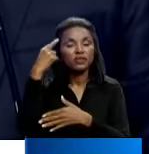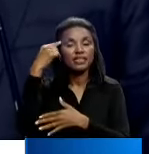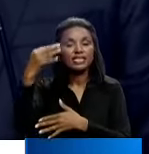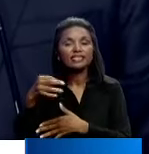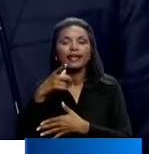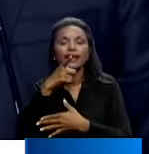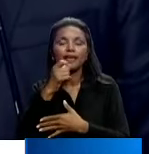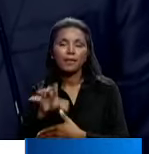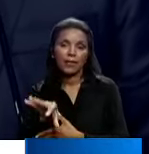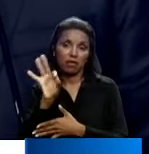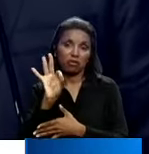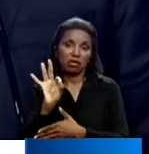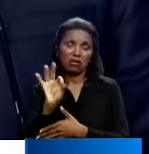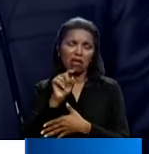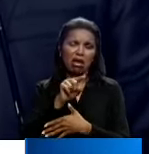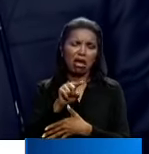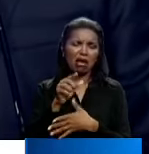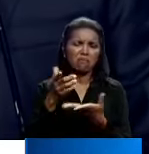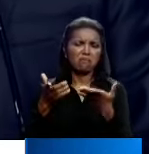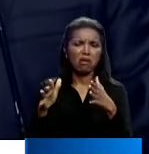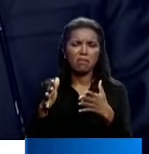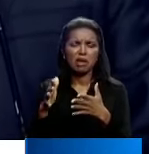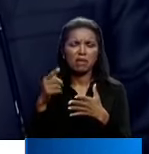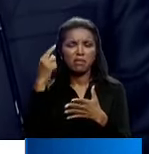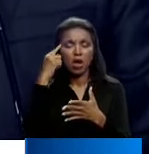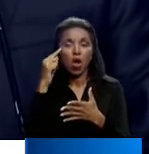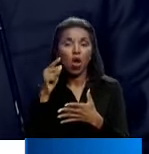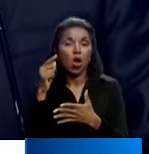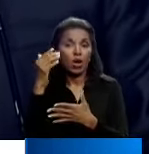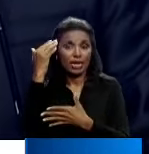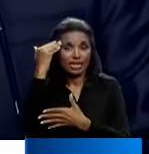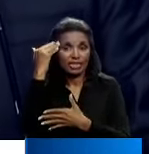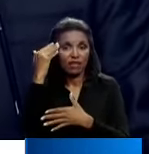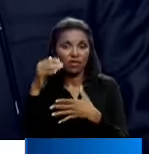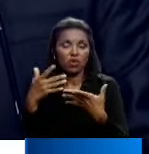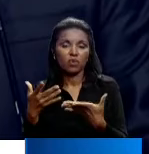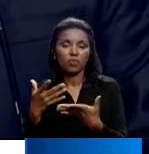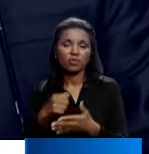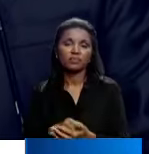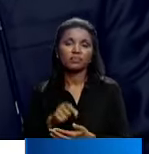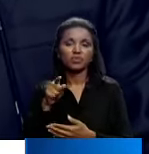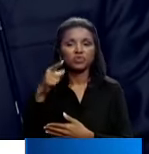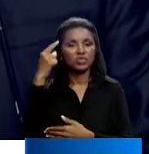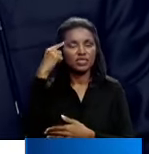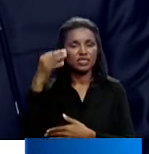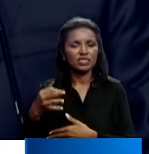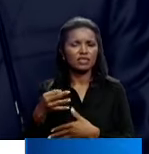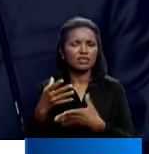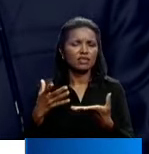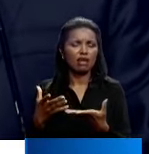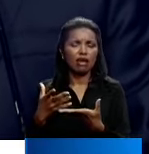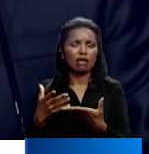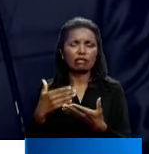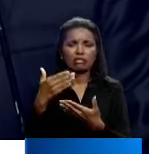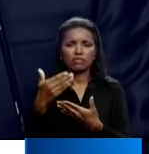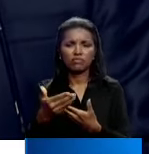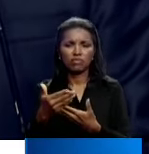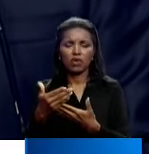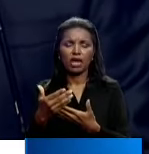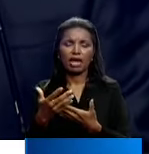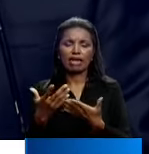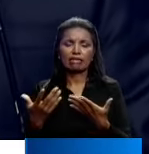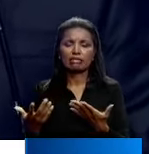que van a improvisar o al que va a gobernar con conocimiento. Tú decides si vamos a llevar al país una confrontación